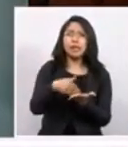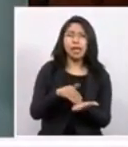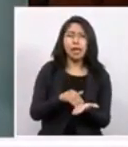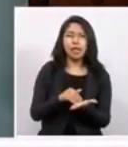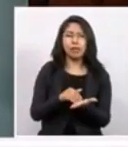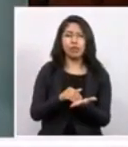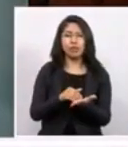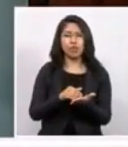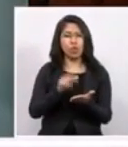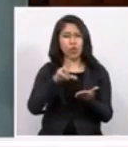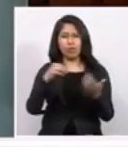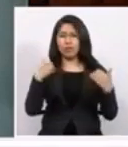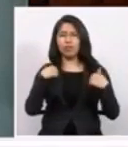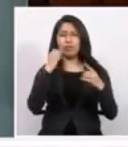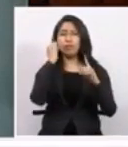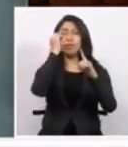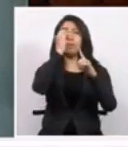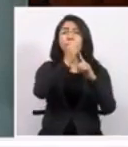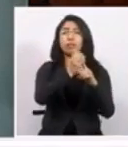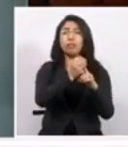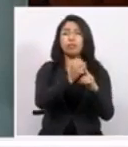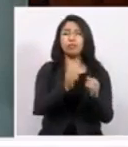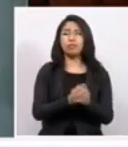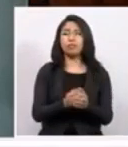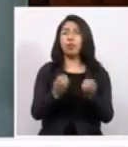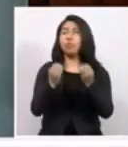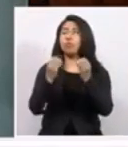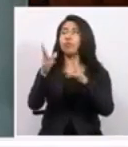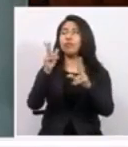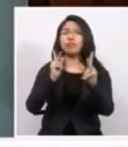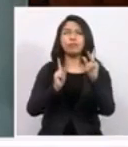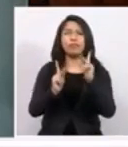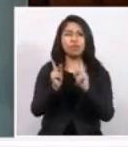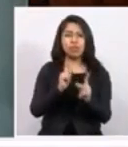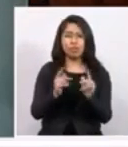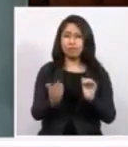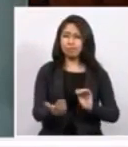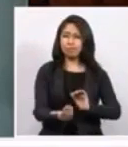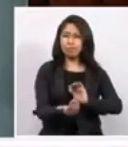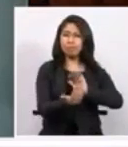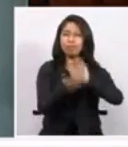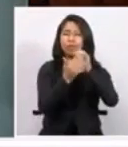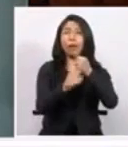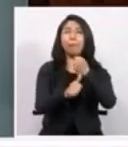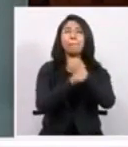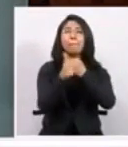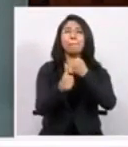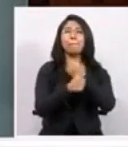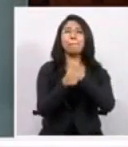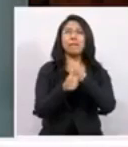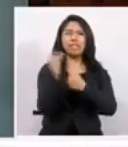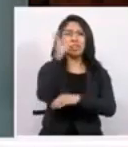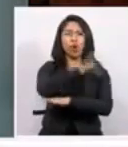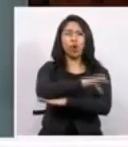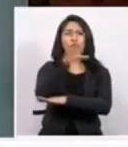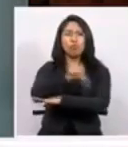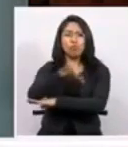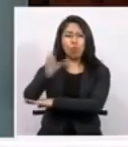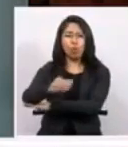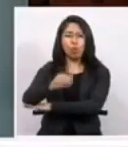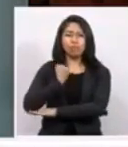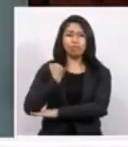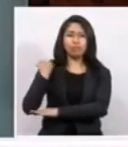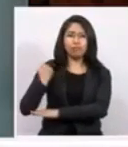contenidos centrales. Una inmensa mayoría plurinacional enfrentó el peligro de la proscripción, la